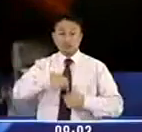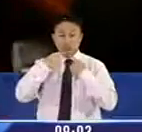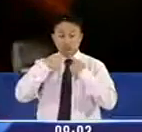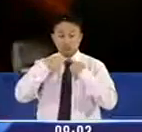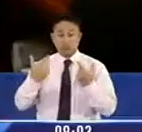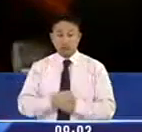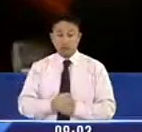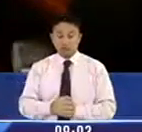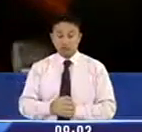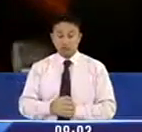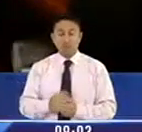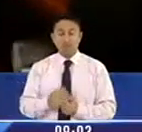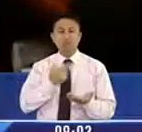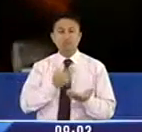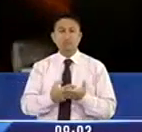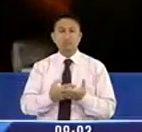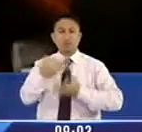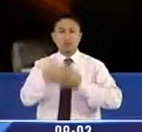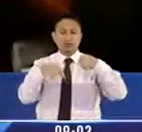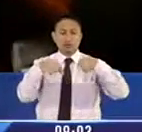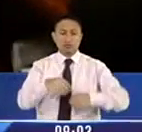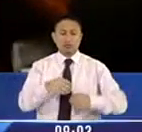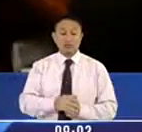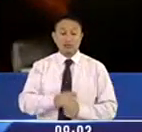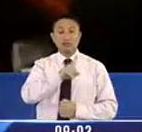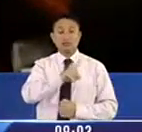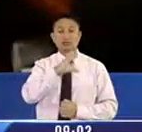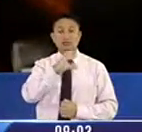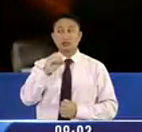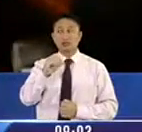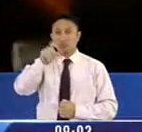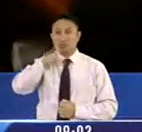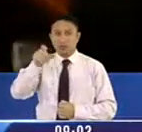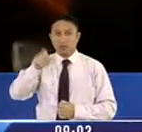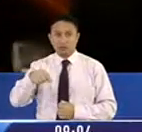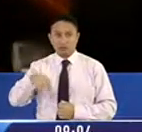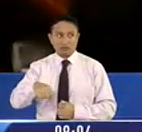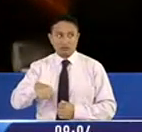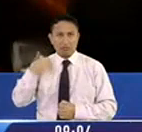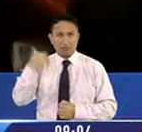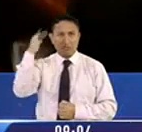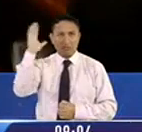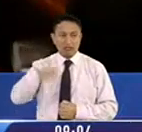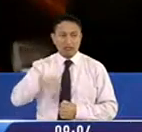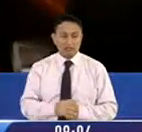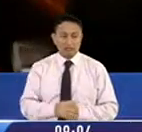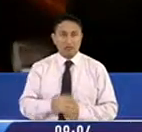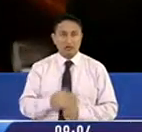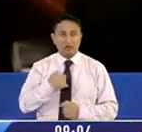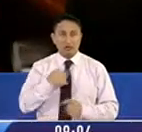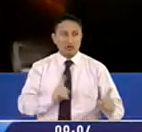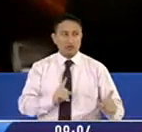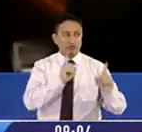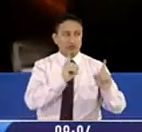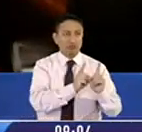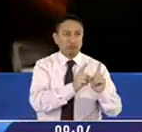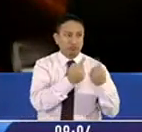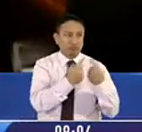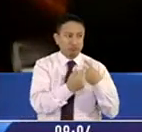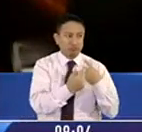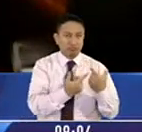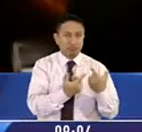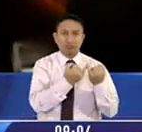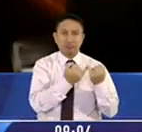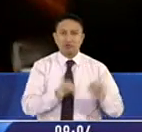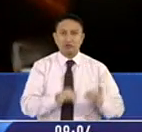de justicia y estuvimos más de 100 personas en ese espacio. ¿En qué momento yo me reúno con él de manera independiente